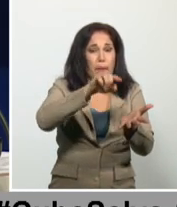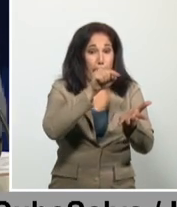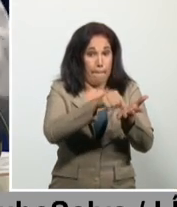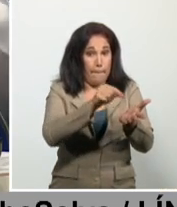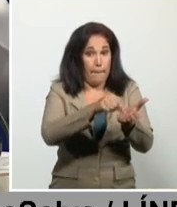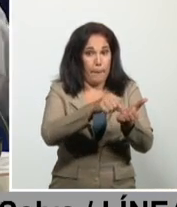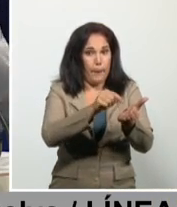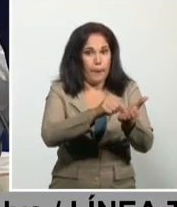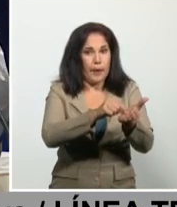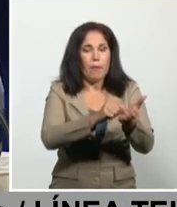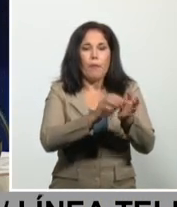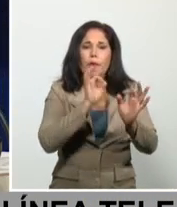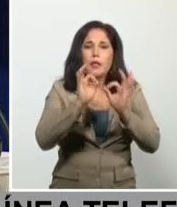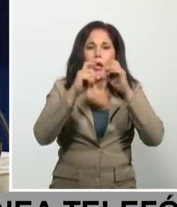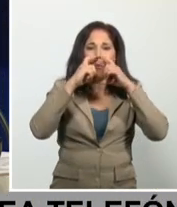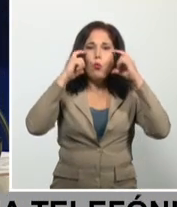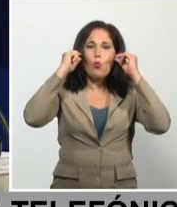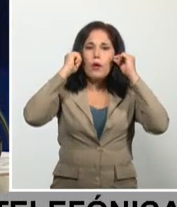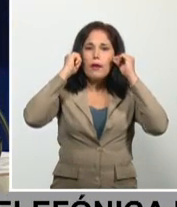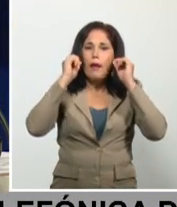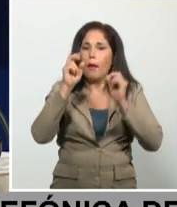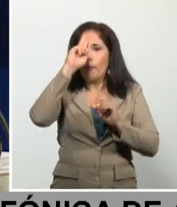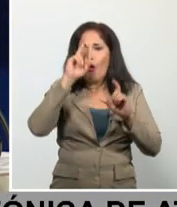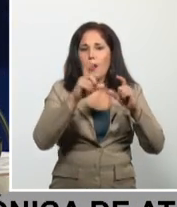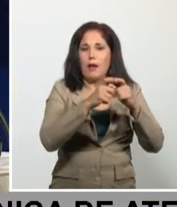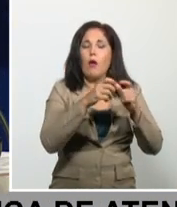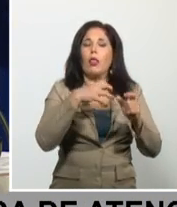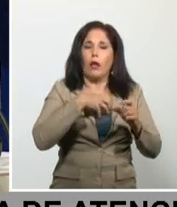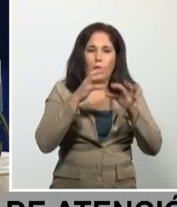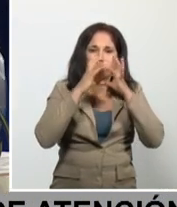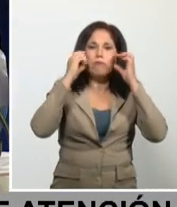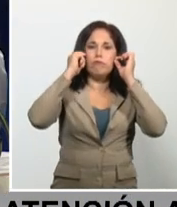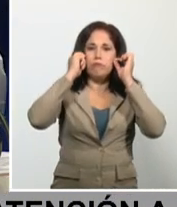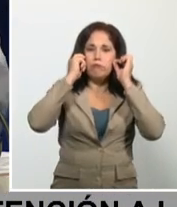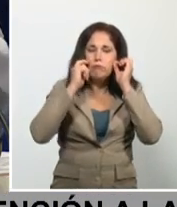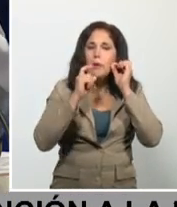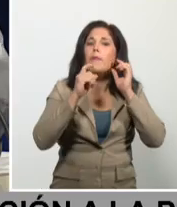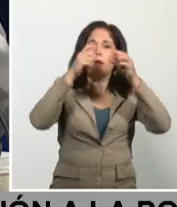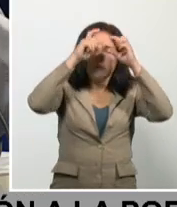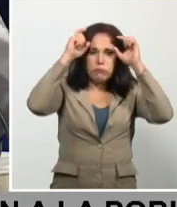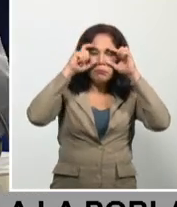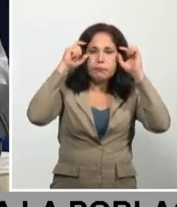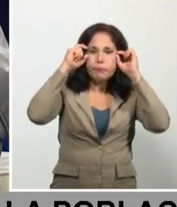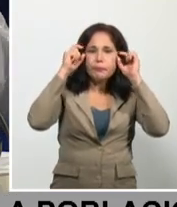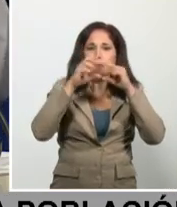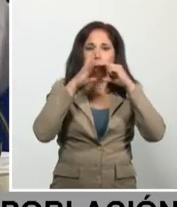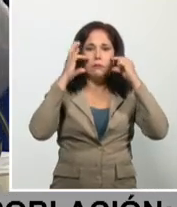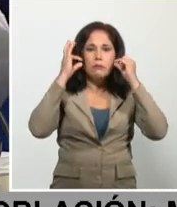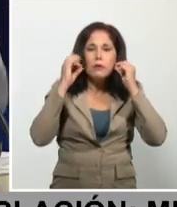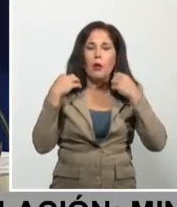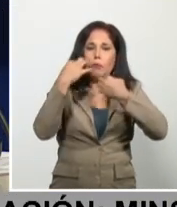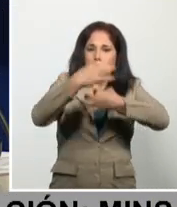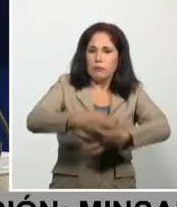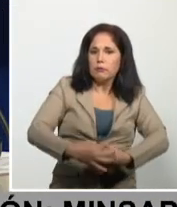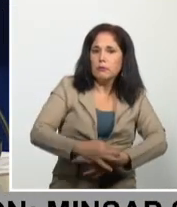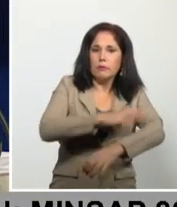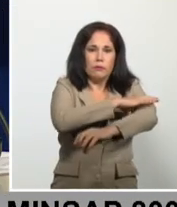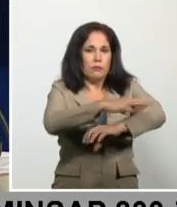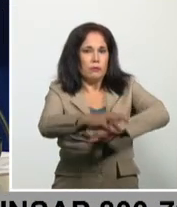se protegen nuestros profesionales, se protegen con las batas, con el